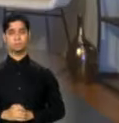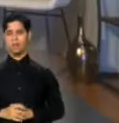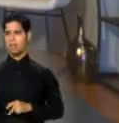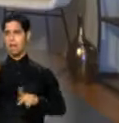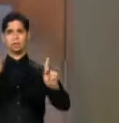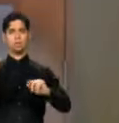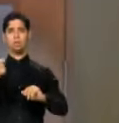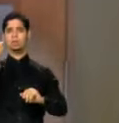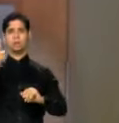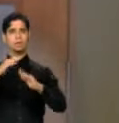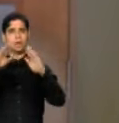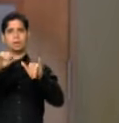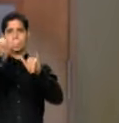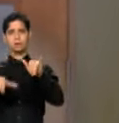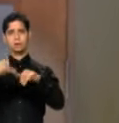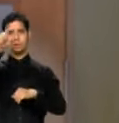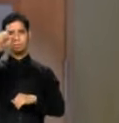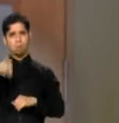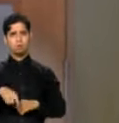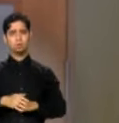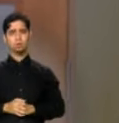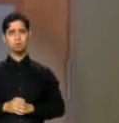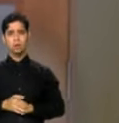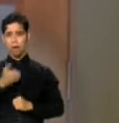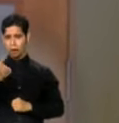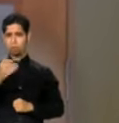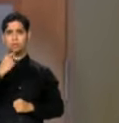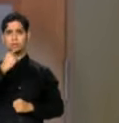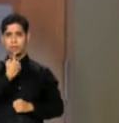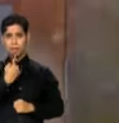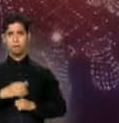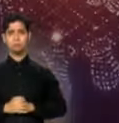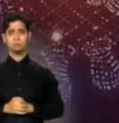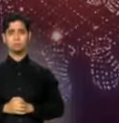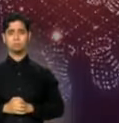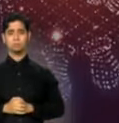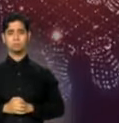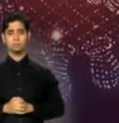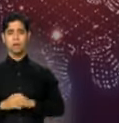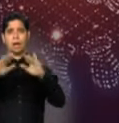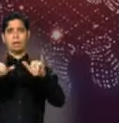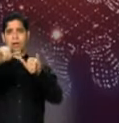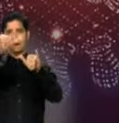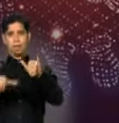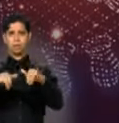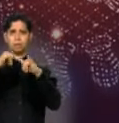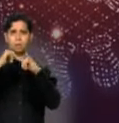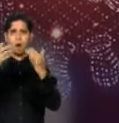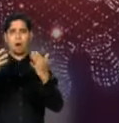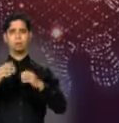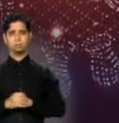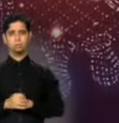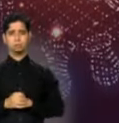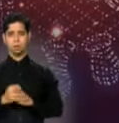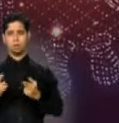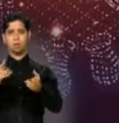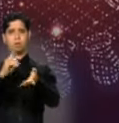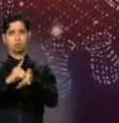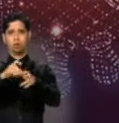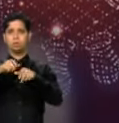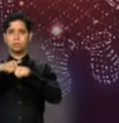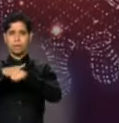Pero la gente no sabe que estamos en toque de queda. Y esto sí, que no es chiste. Tienes que quedarte en casa como yo. Sigue las